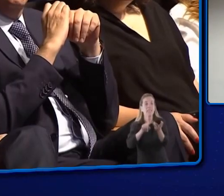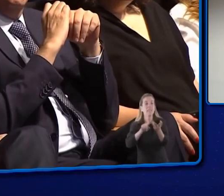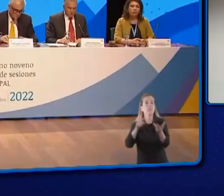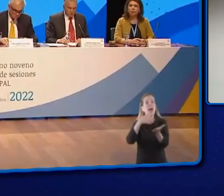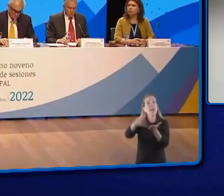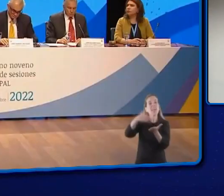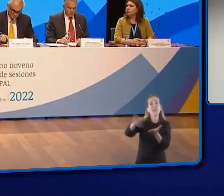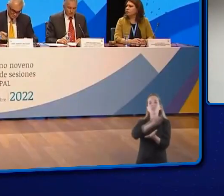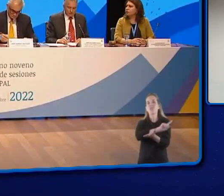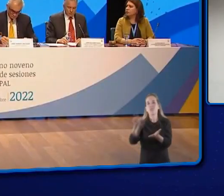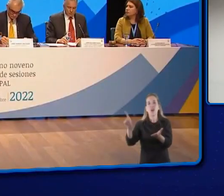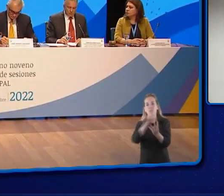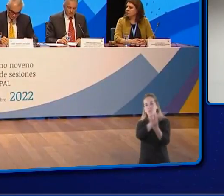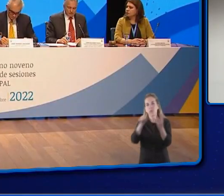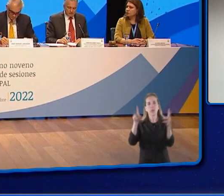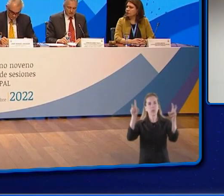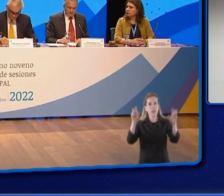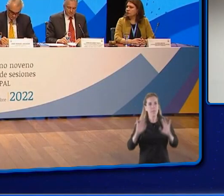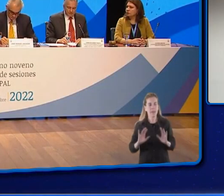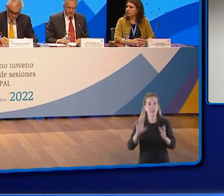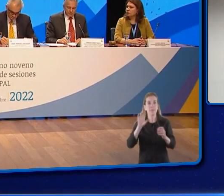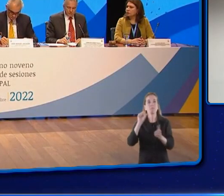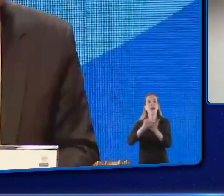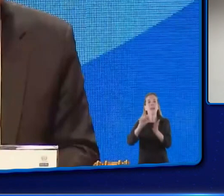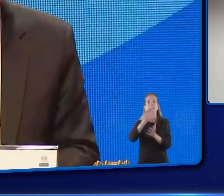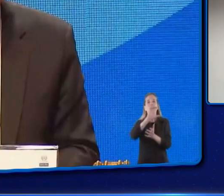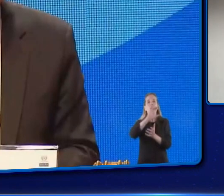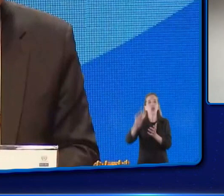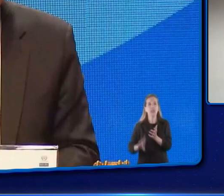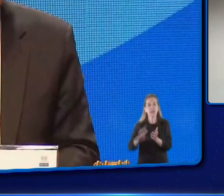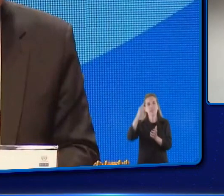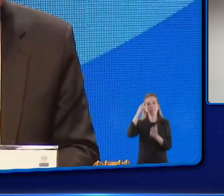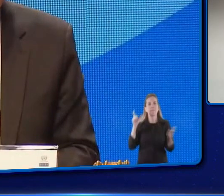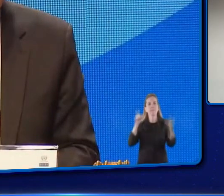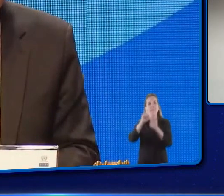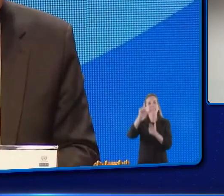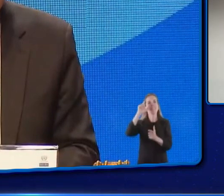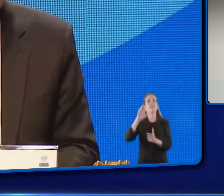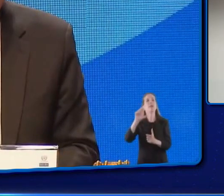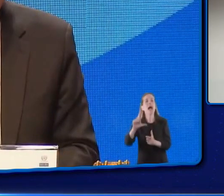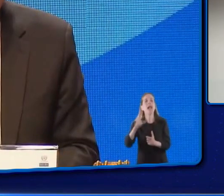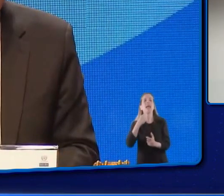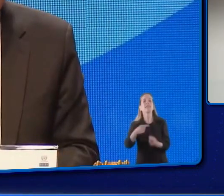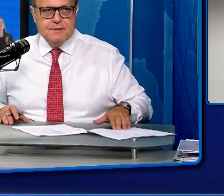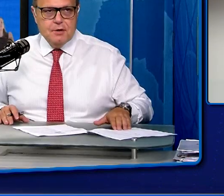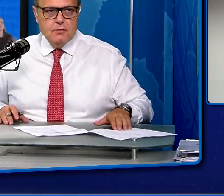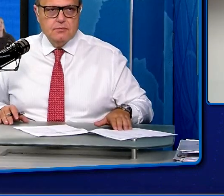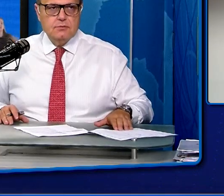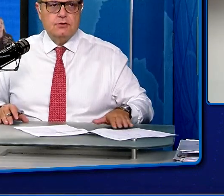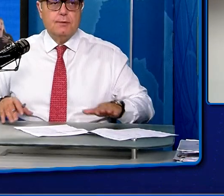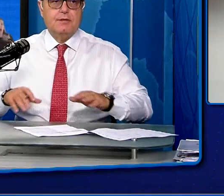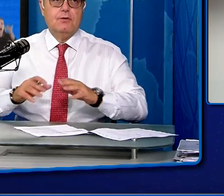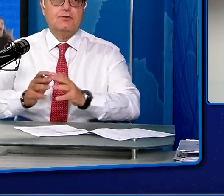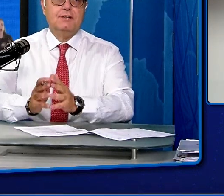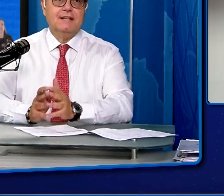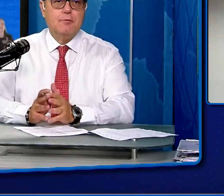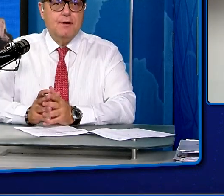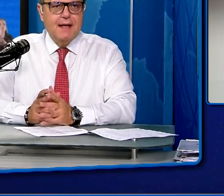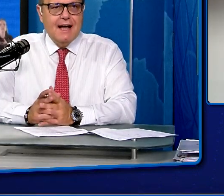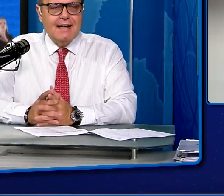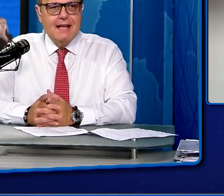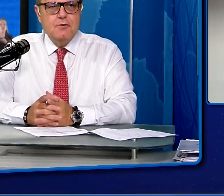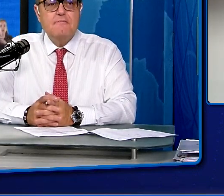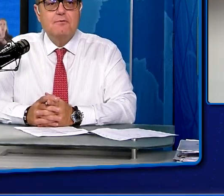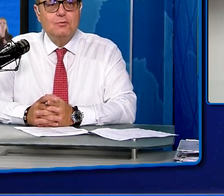ejemplo, la brecha tecnológica juega un papel importantísimo. Qué interesante tener esa visión, sobre todo sin